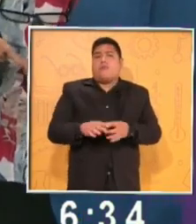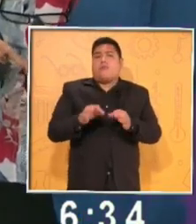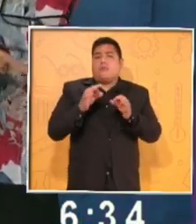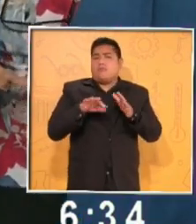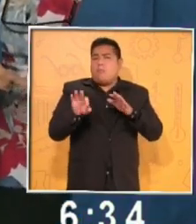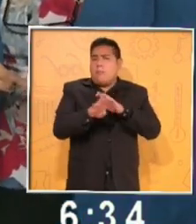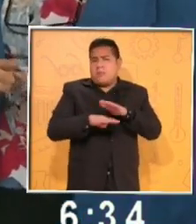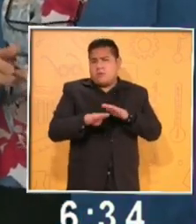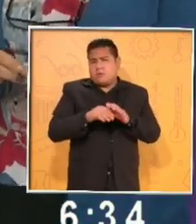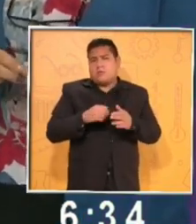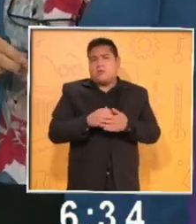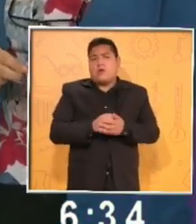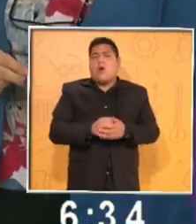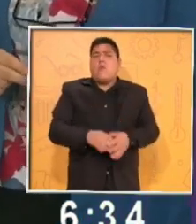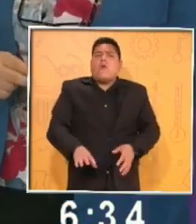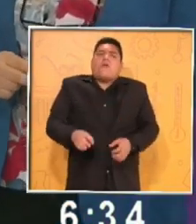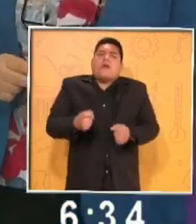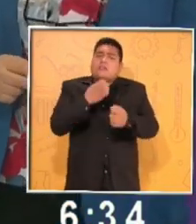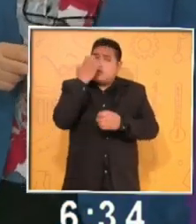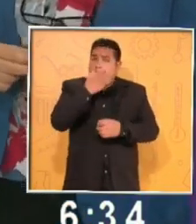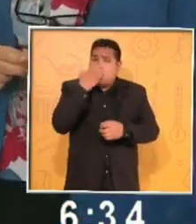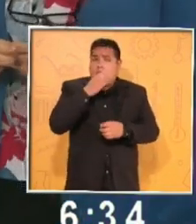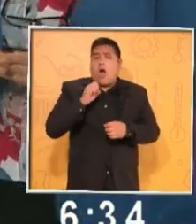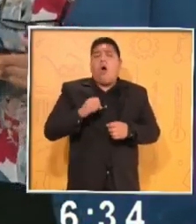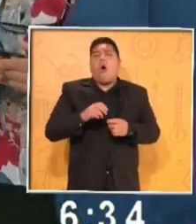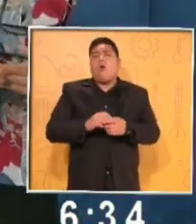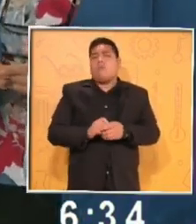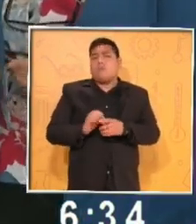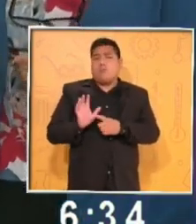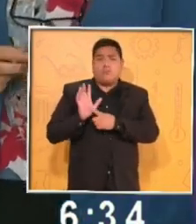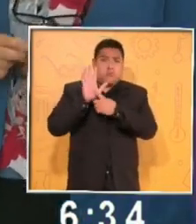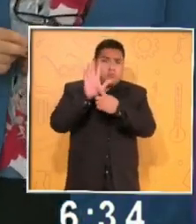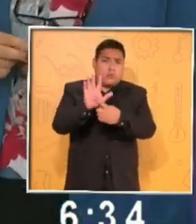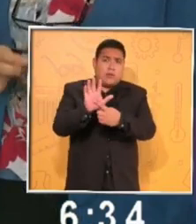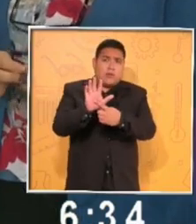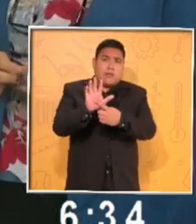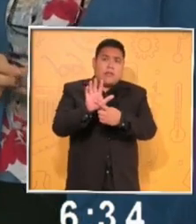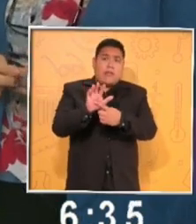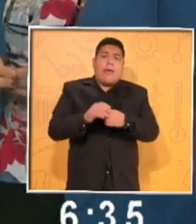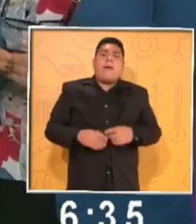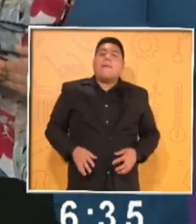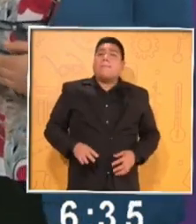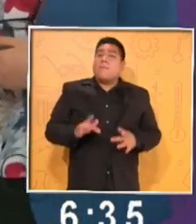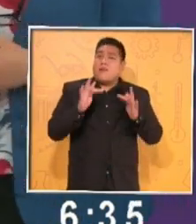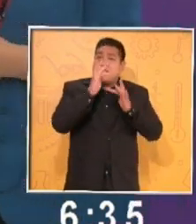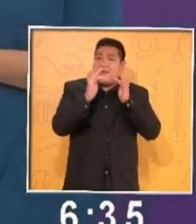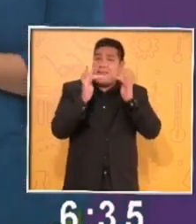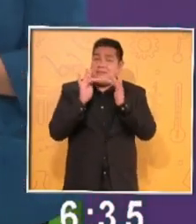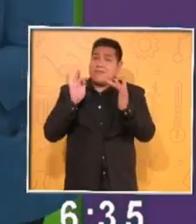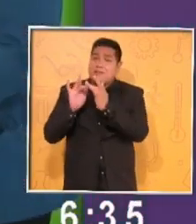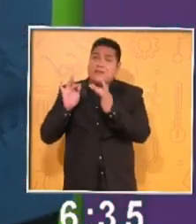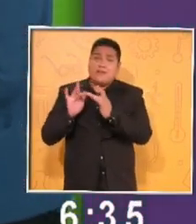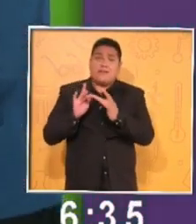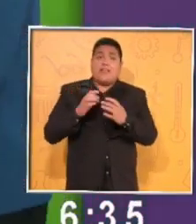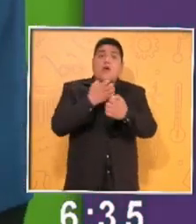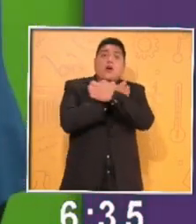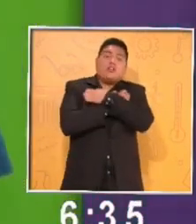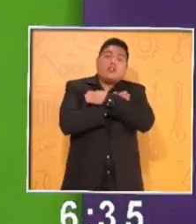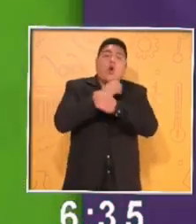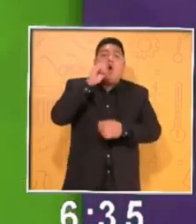una institución o publicación y de preferencia de páginas educativas o gubernamentales.